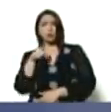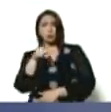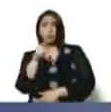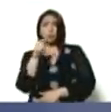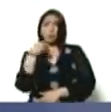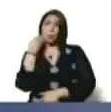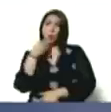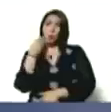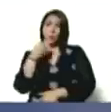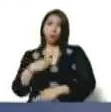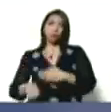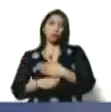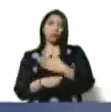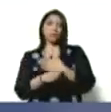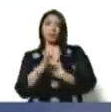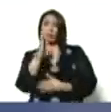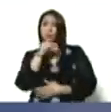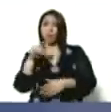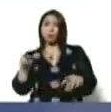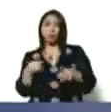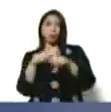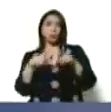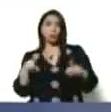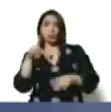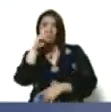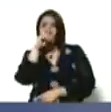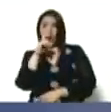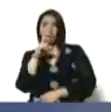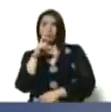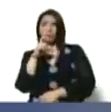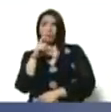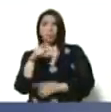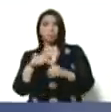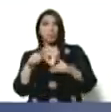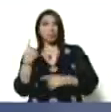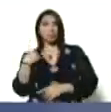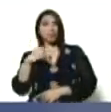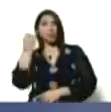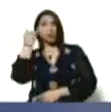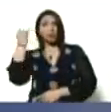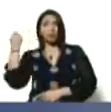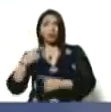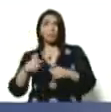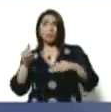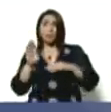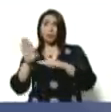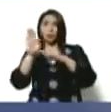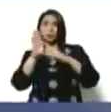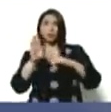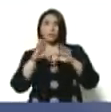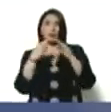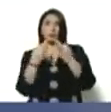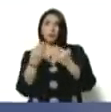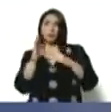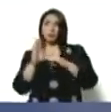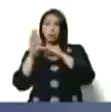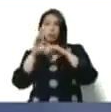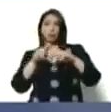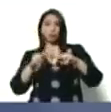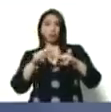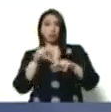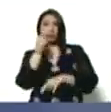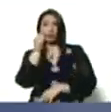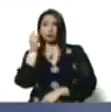joven que todavía no ha cumplido la edad reglamentaria, pero tiene una idea para la protección de la familia, para la protección de nuestras niñas y nuestros